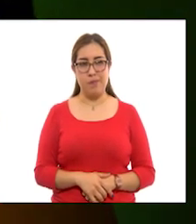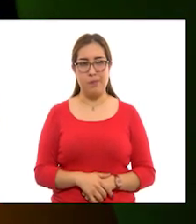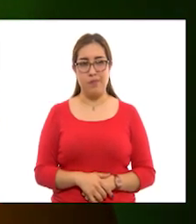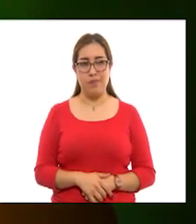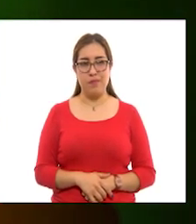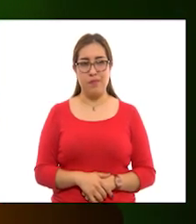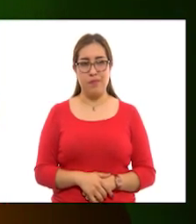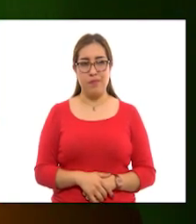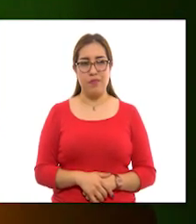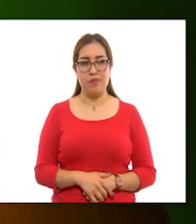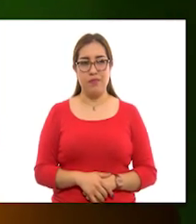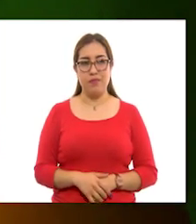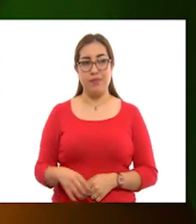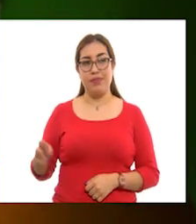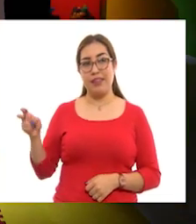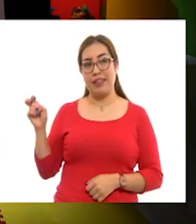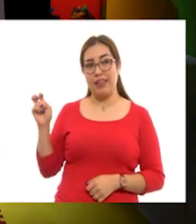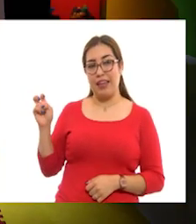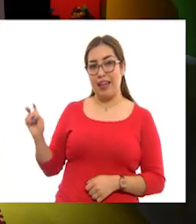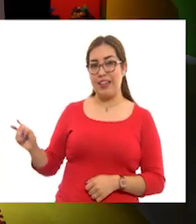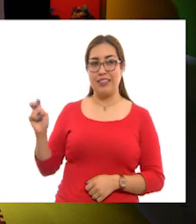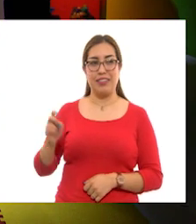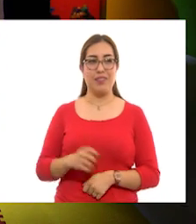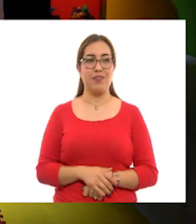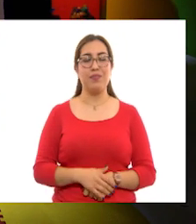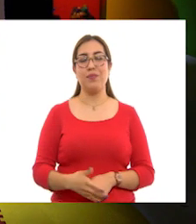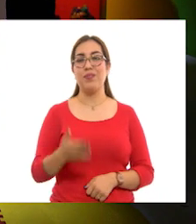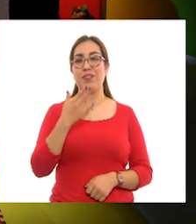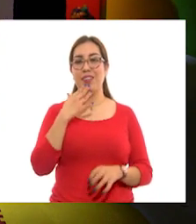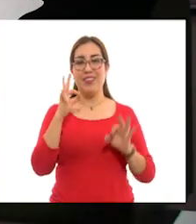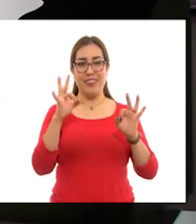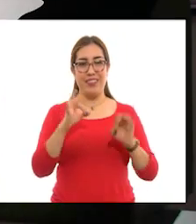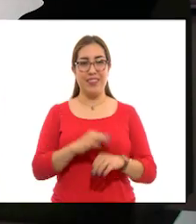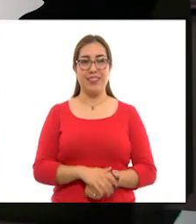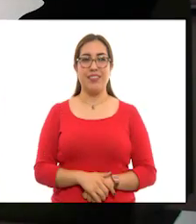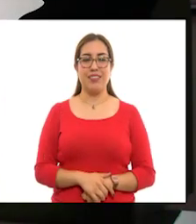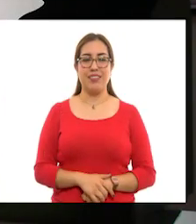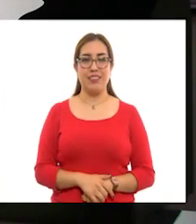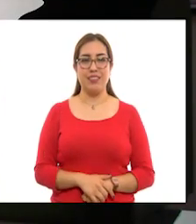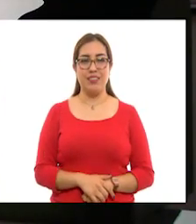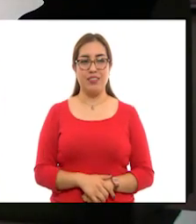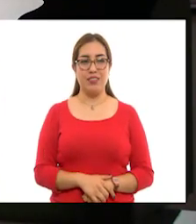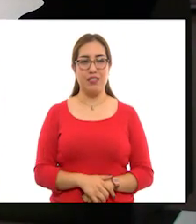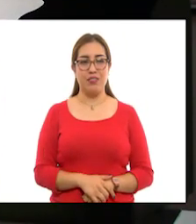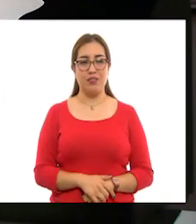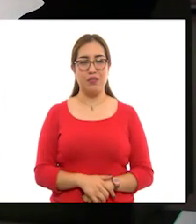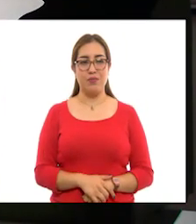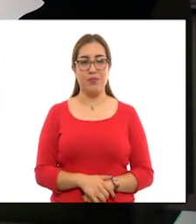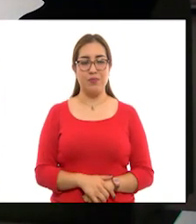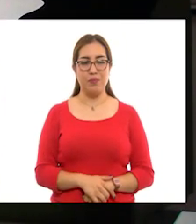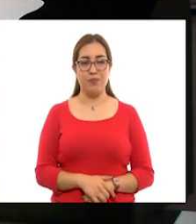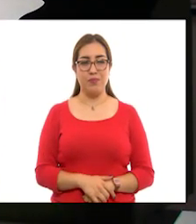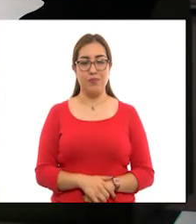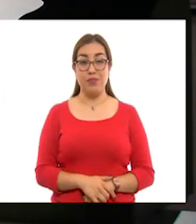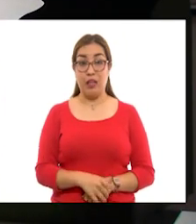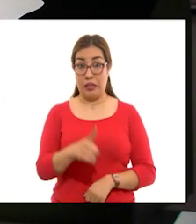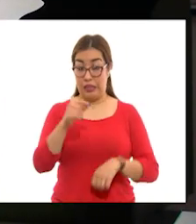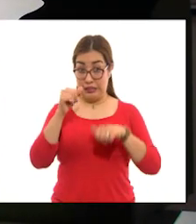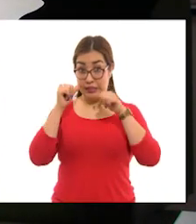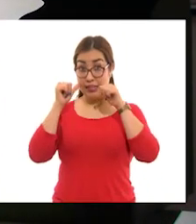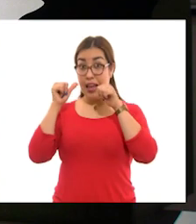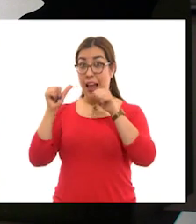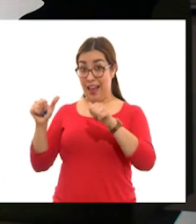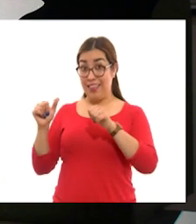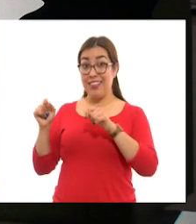Será este, Sojas. ¡Muy bien! ¡Allá voy! Pongan mucha